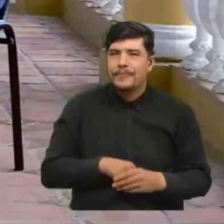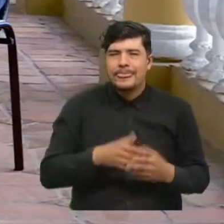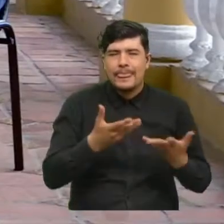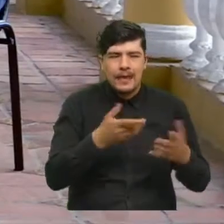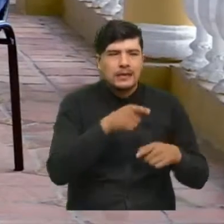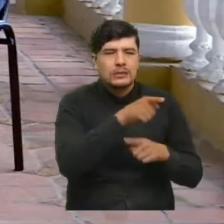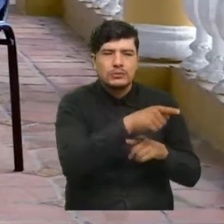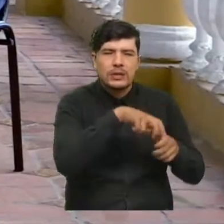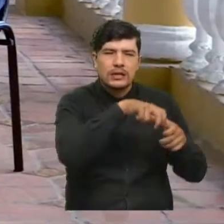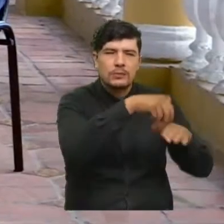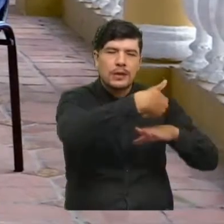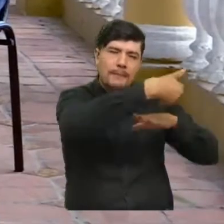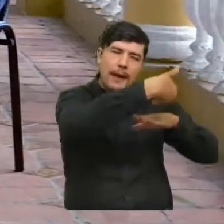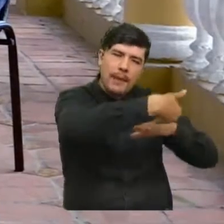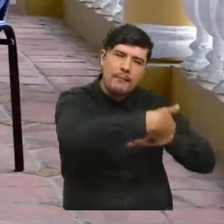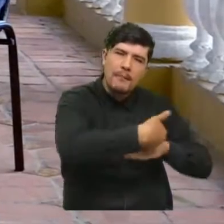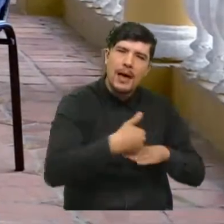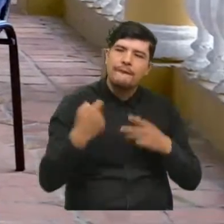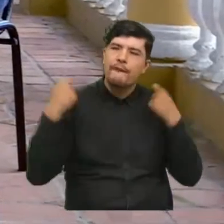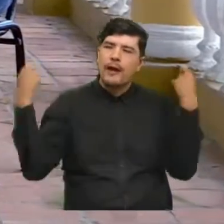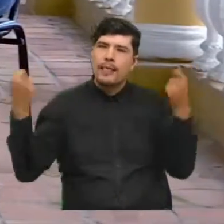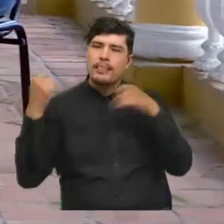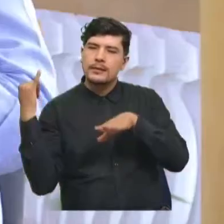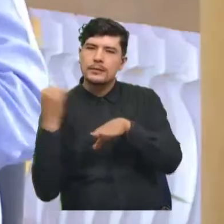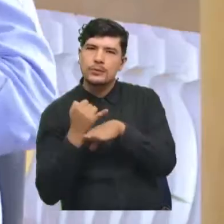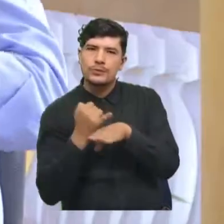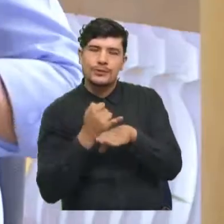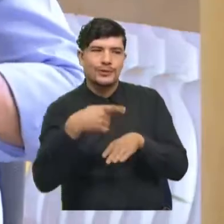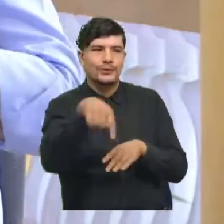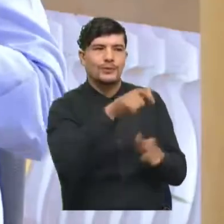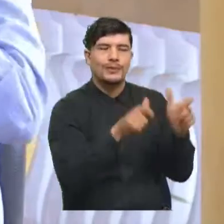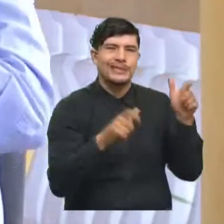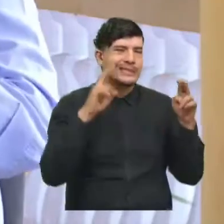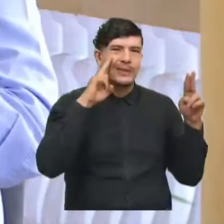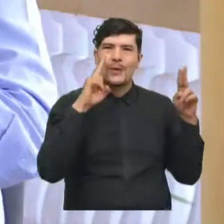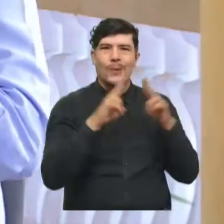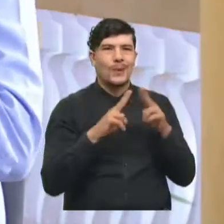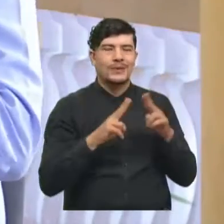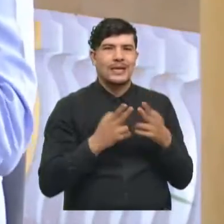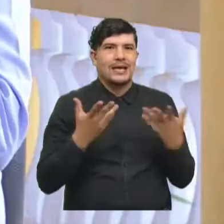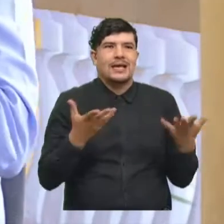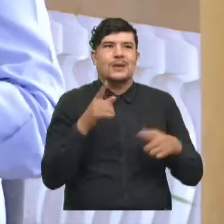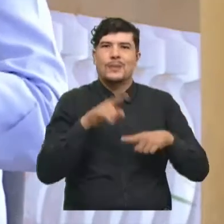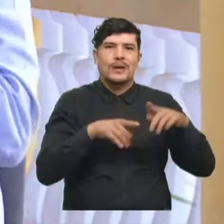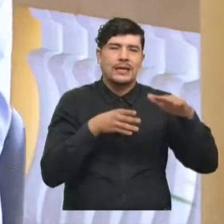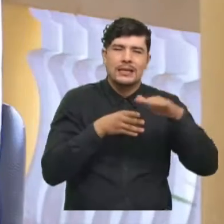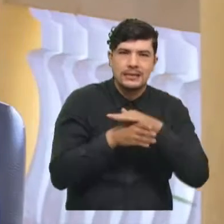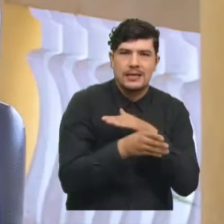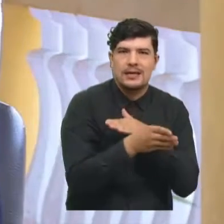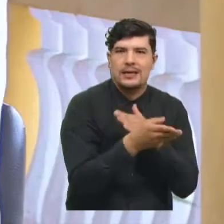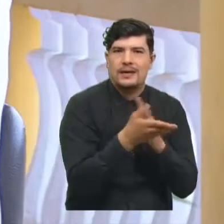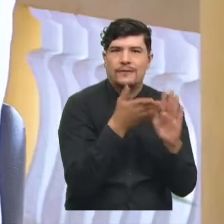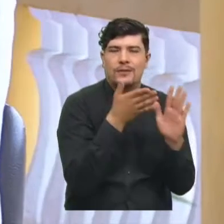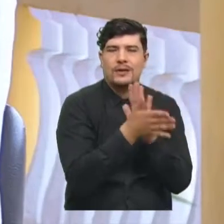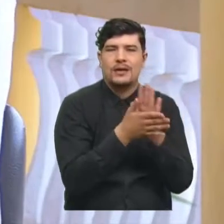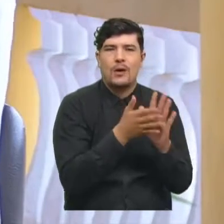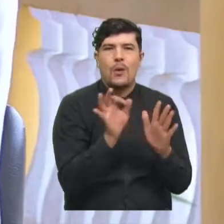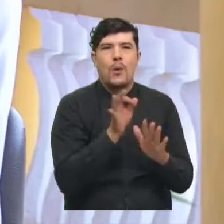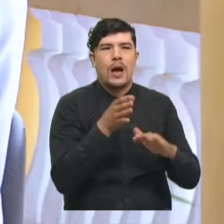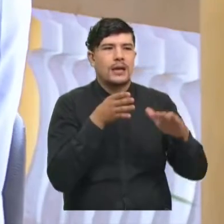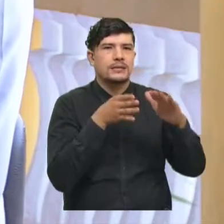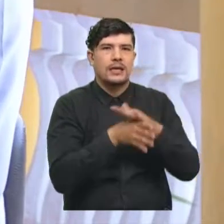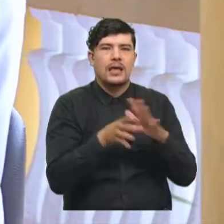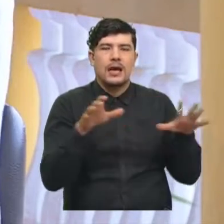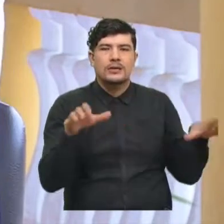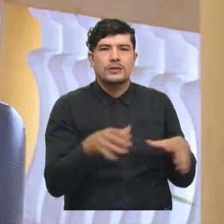toda esa oferta institucional y cuando se desconoce todas esas situaciones de pronto yo no pueden acceder entonces a veces acceden al